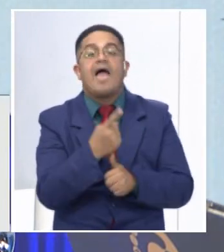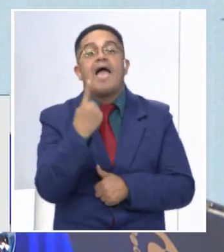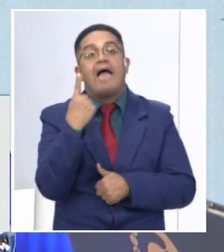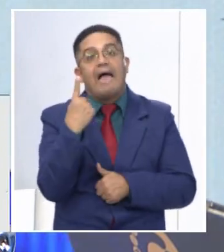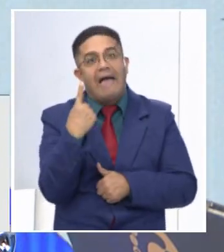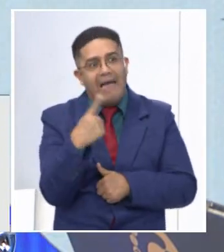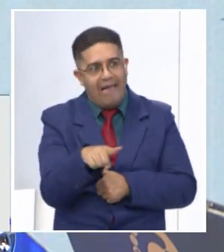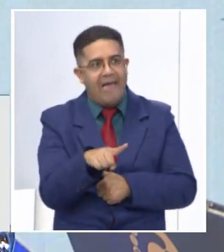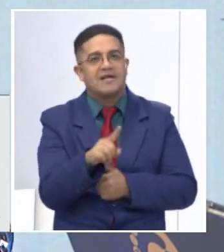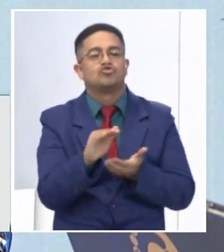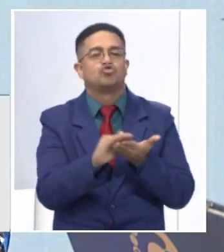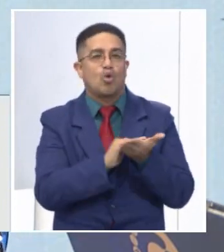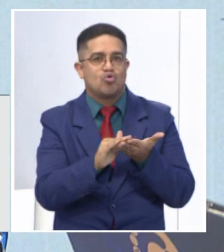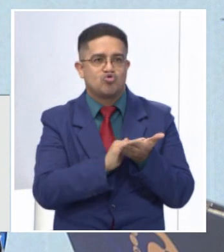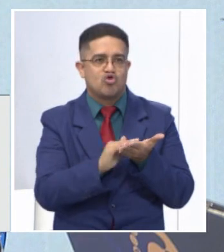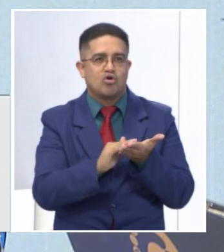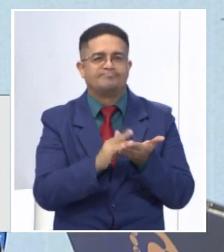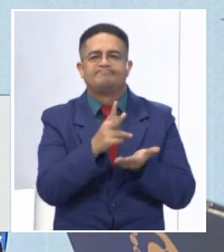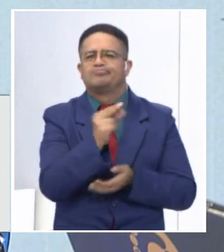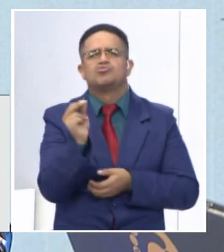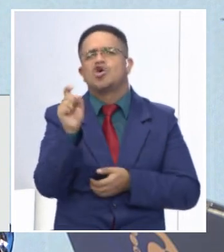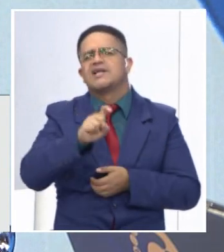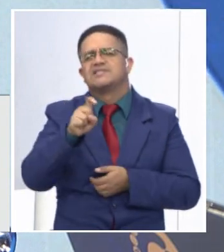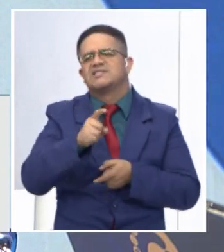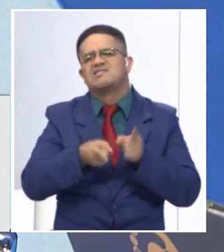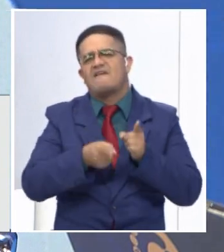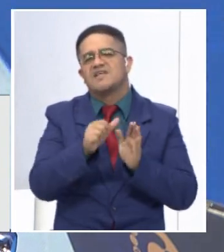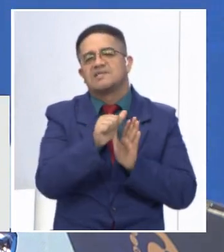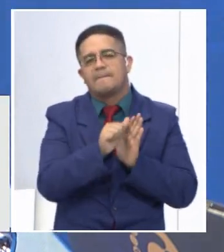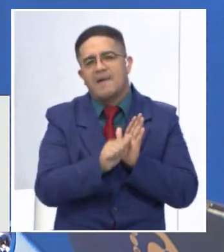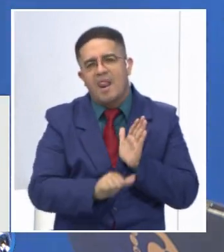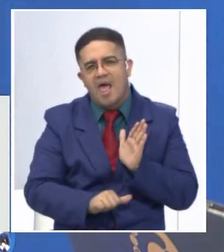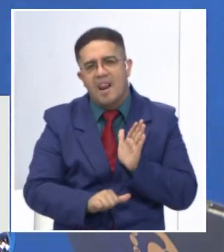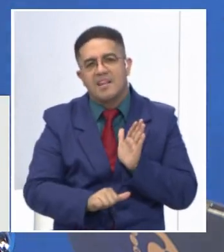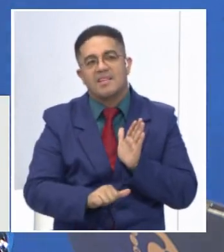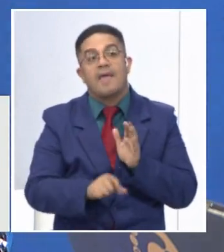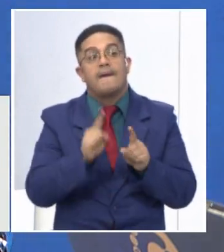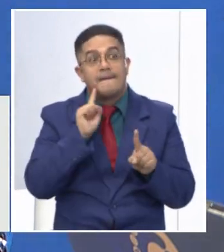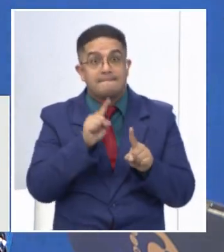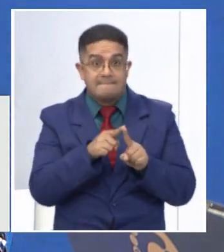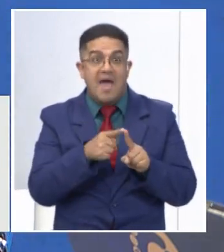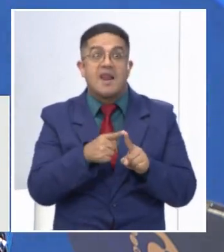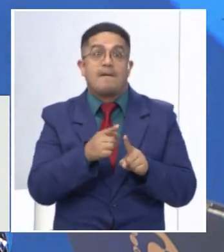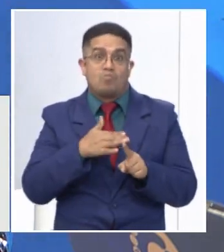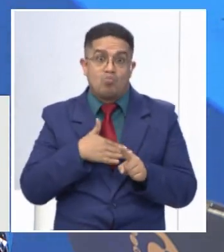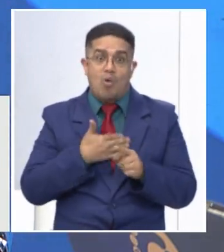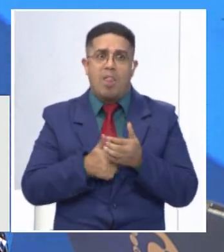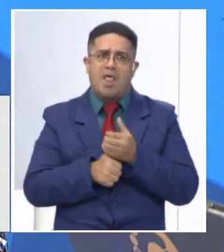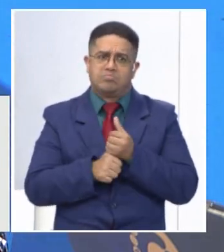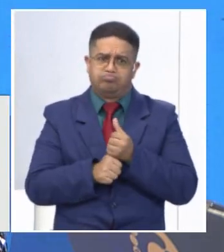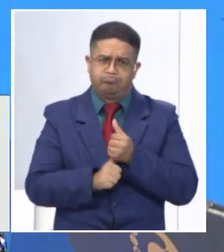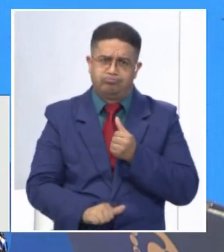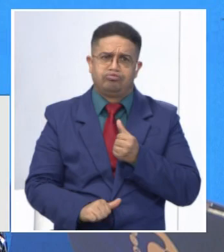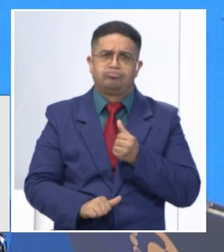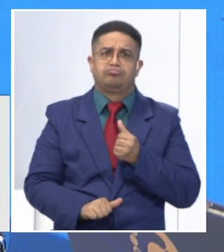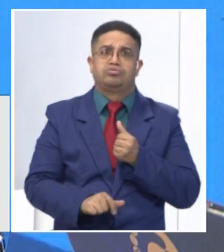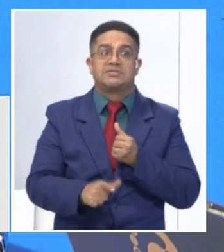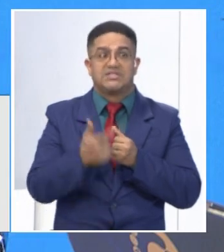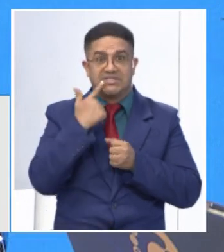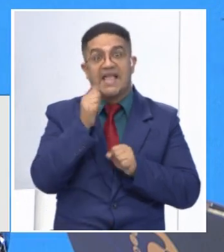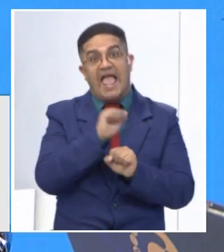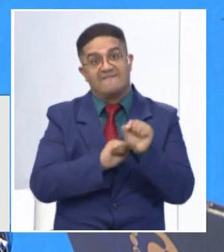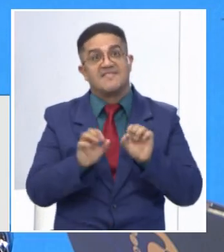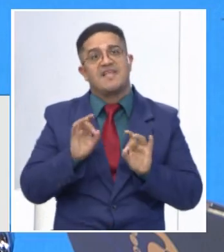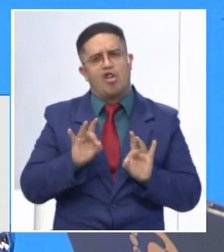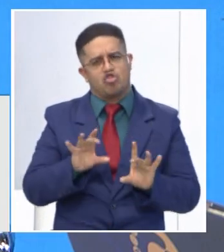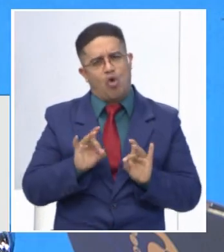son quirúrgicas y que generalmente son terapéuticas de rehabilitación del mecanismo de la defecación que me va a ayudar a mitigar el dolor y a